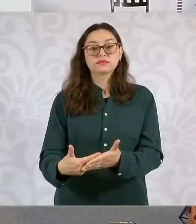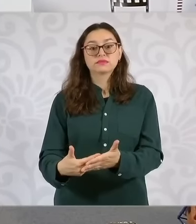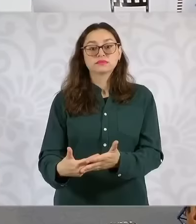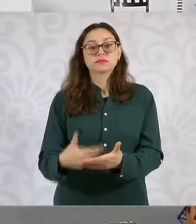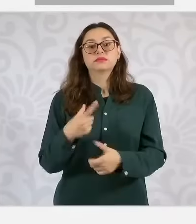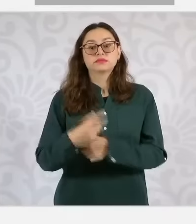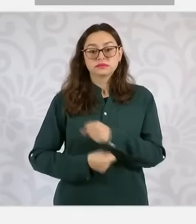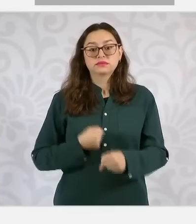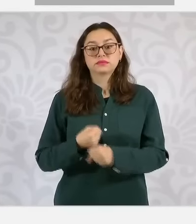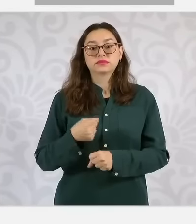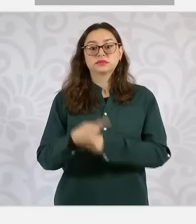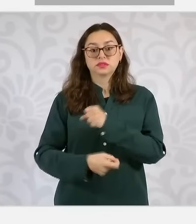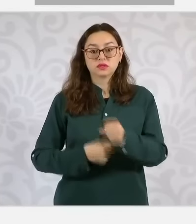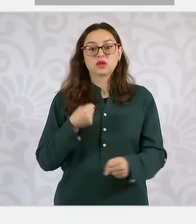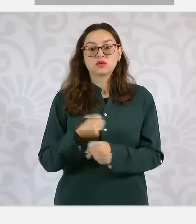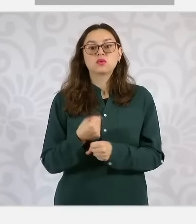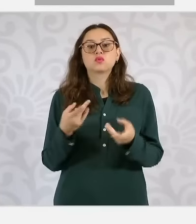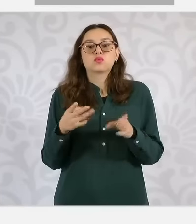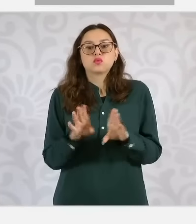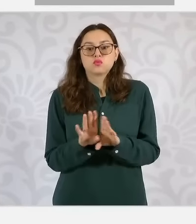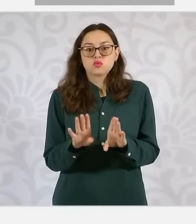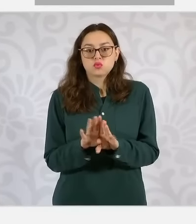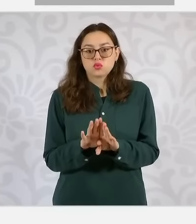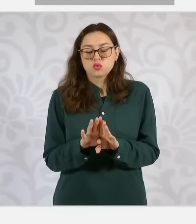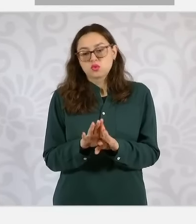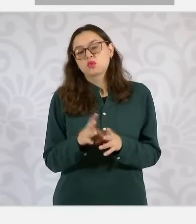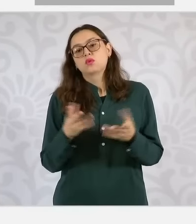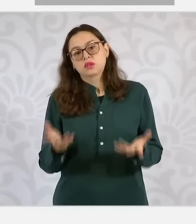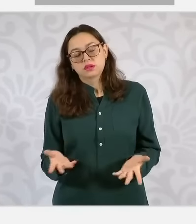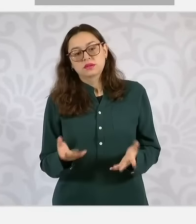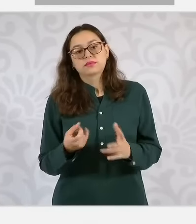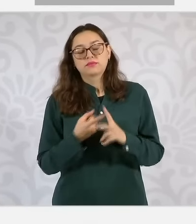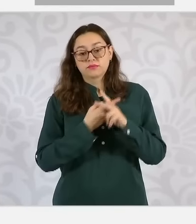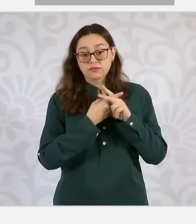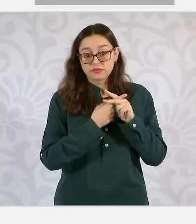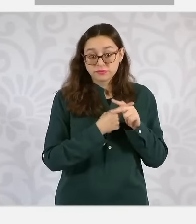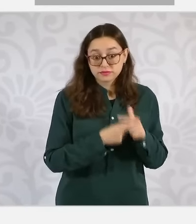cada año hemos tenido, primero empezamos con